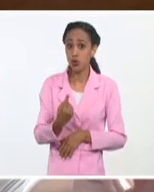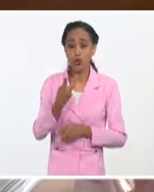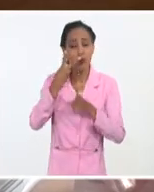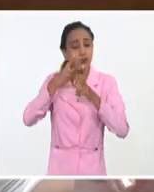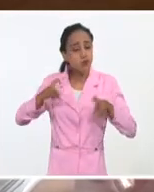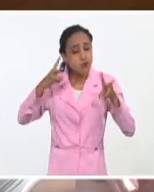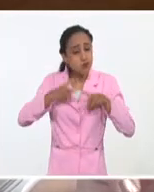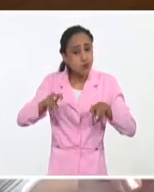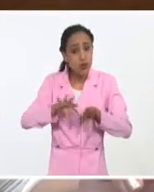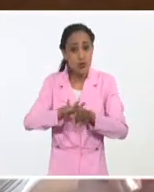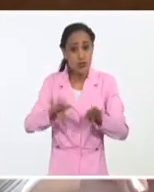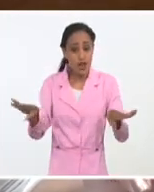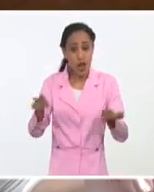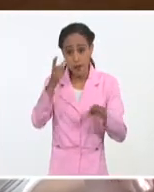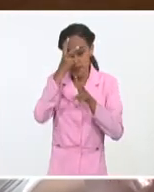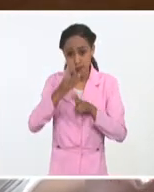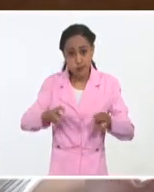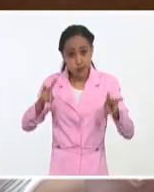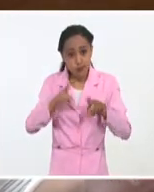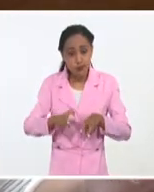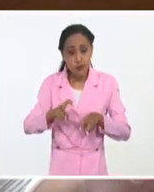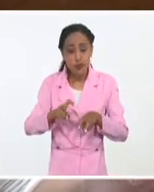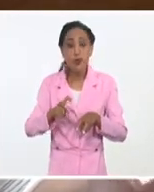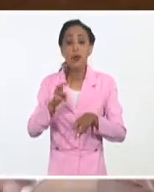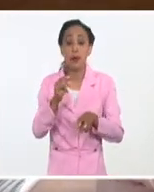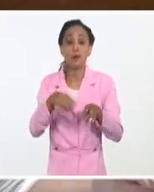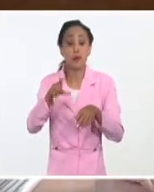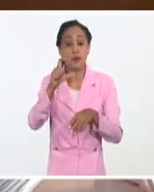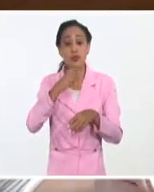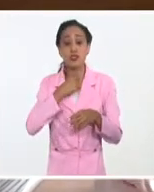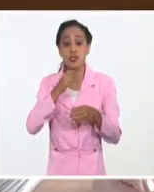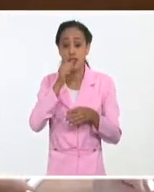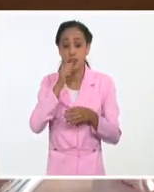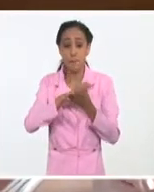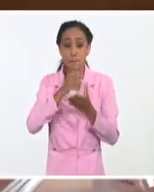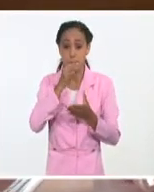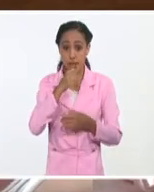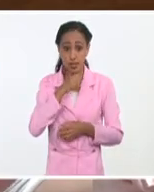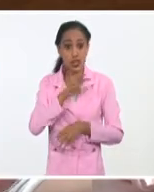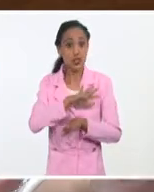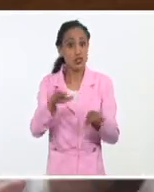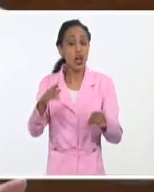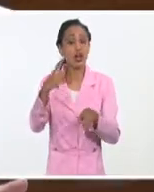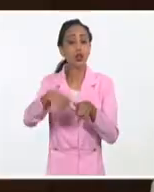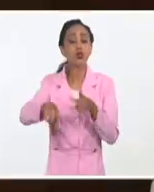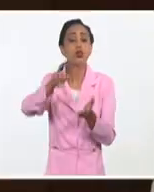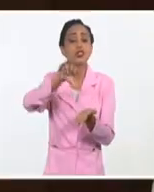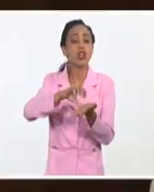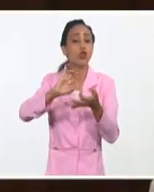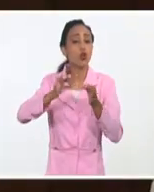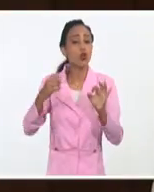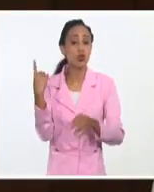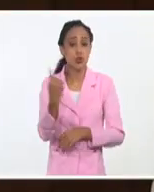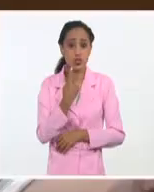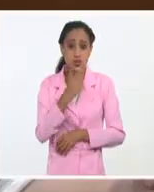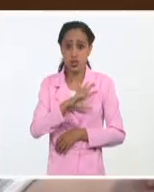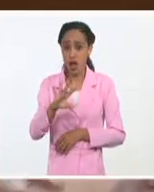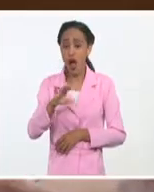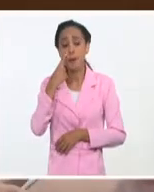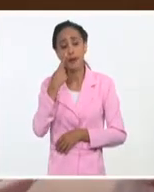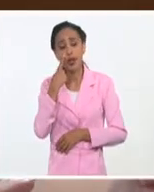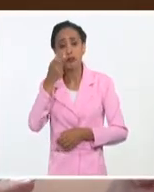CENME en varios sitios clínicos y recibimos inspección en el Centro Coordinador Nacional de la Intervención. Y además